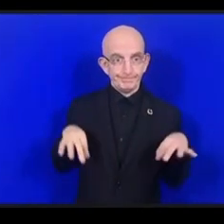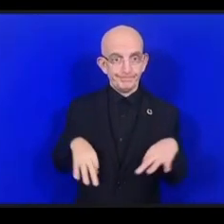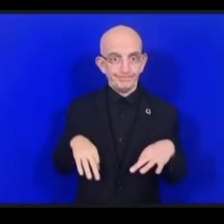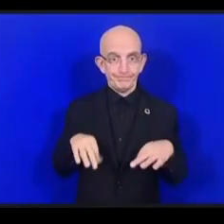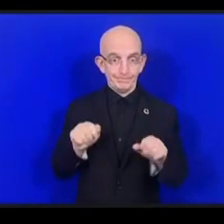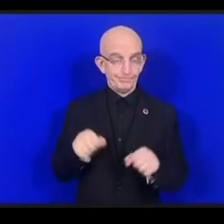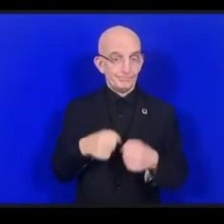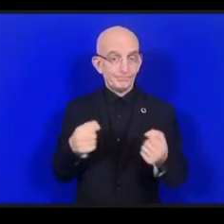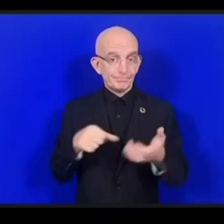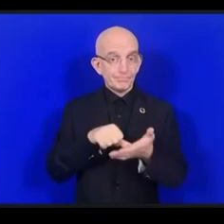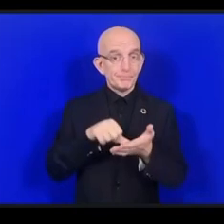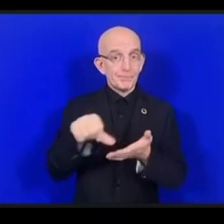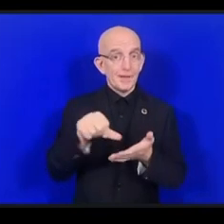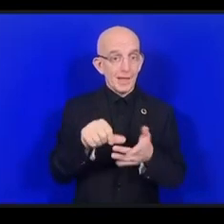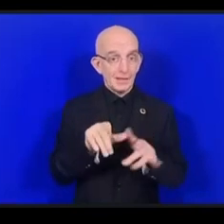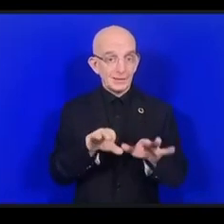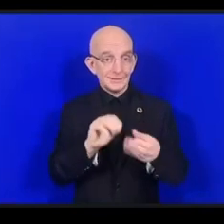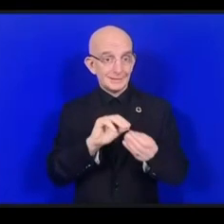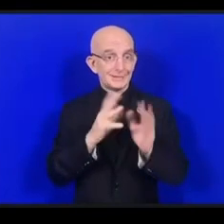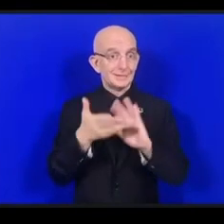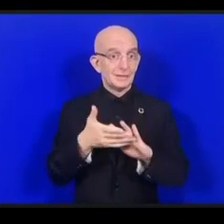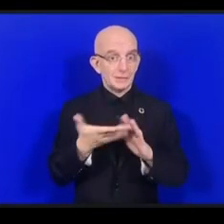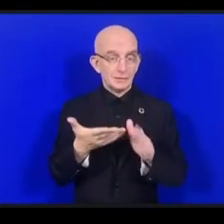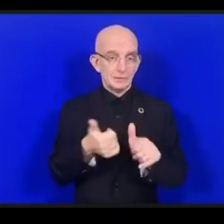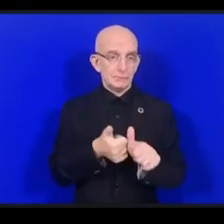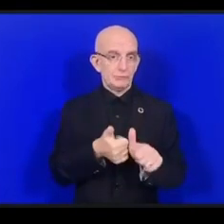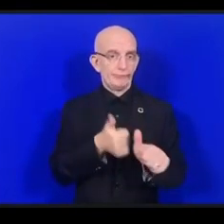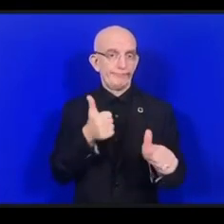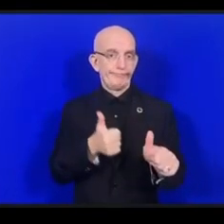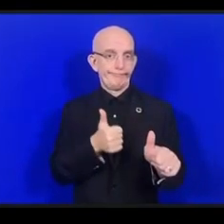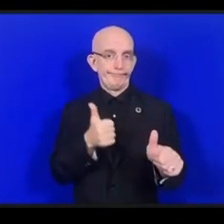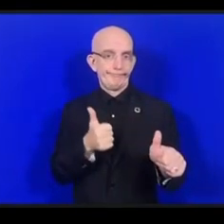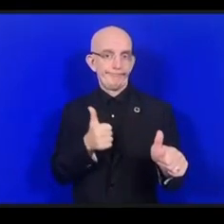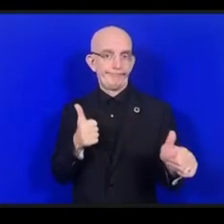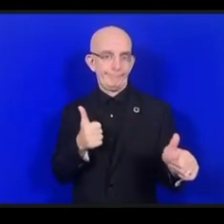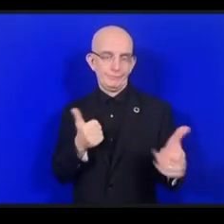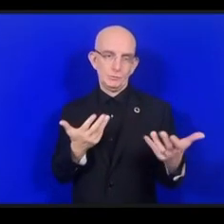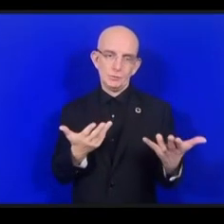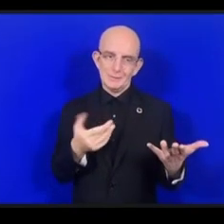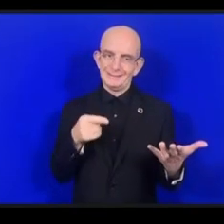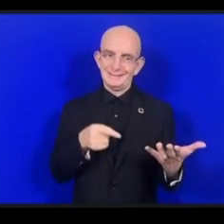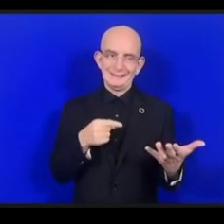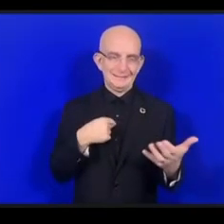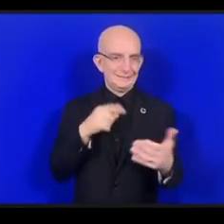que a mí me gustaría Resaltar aquí los